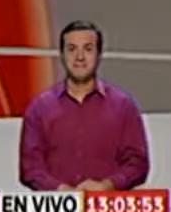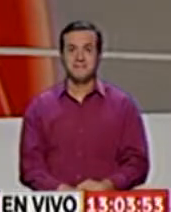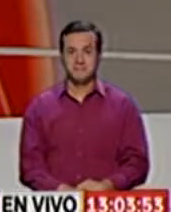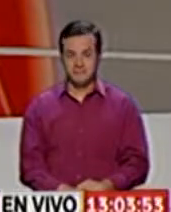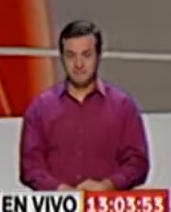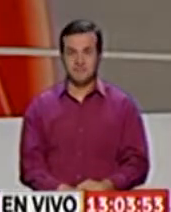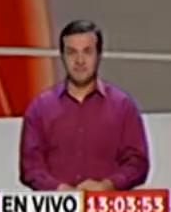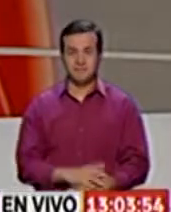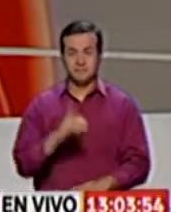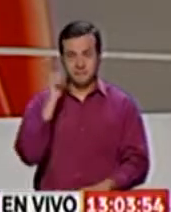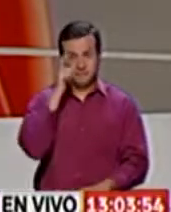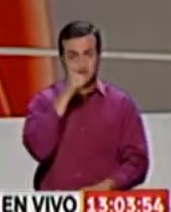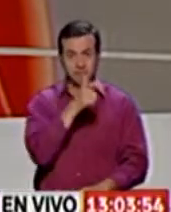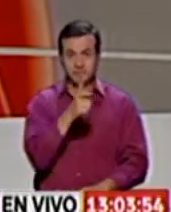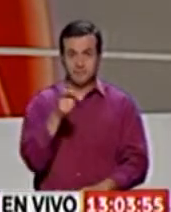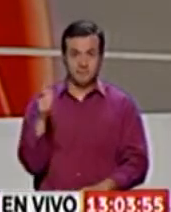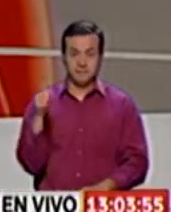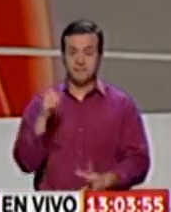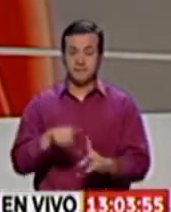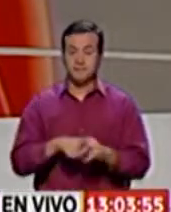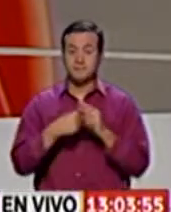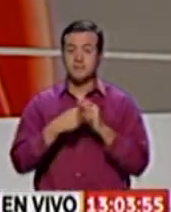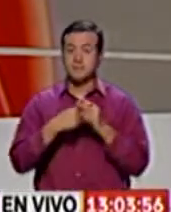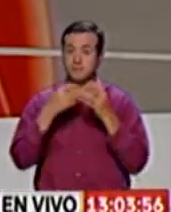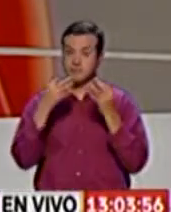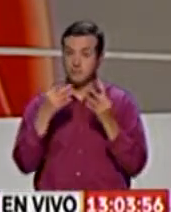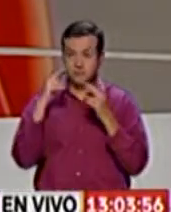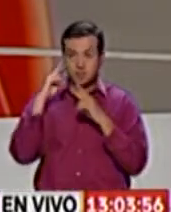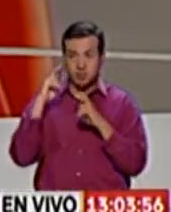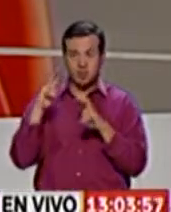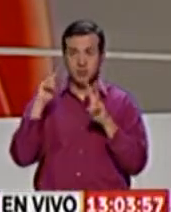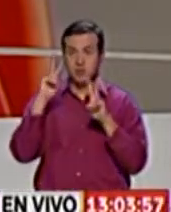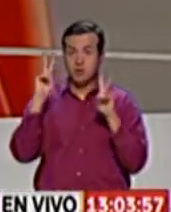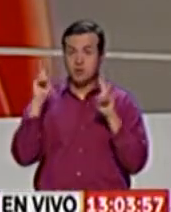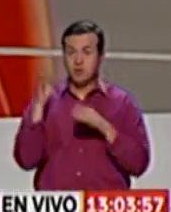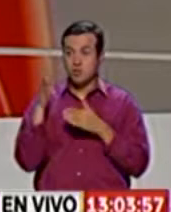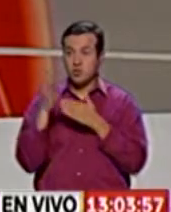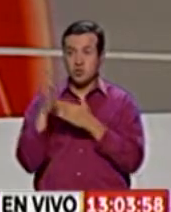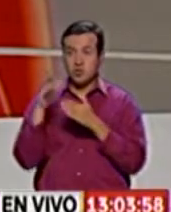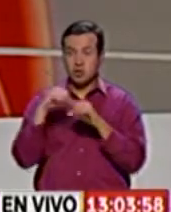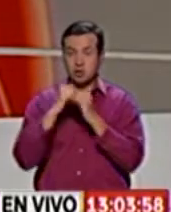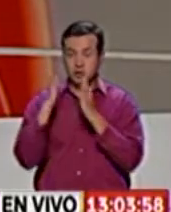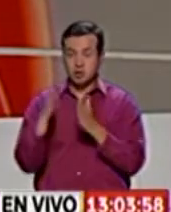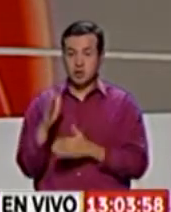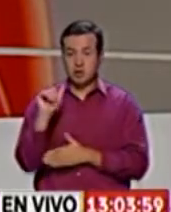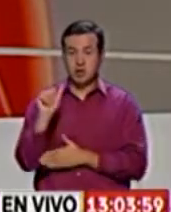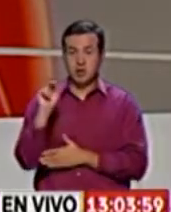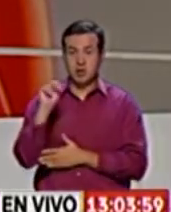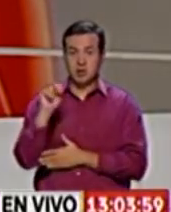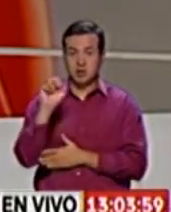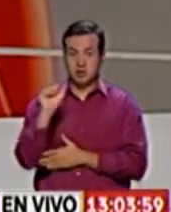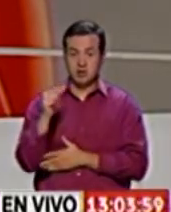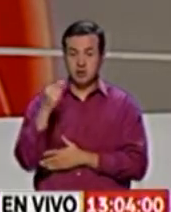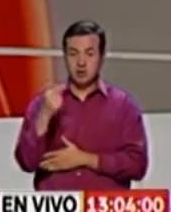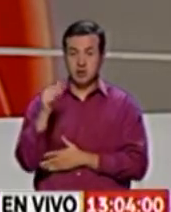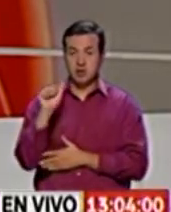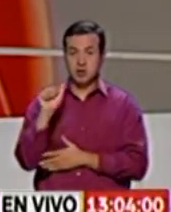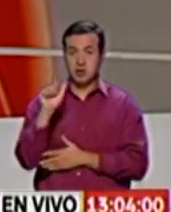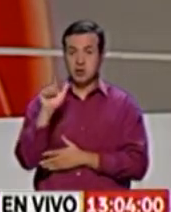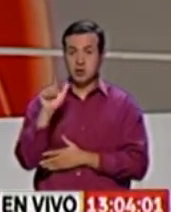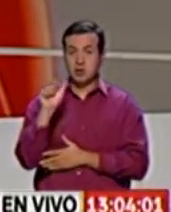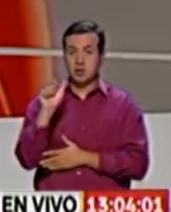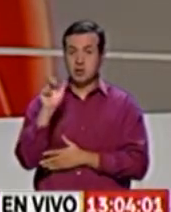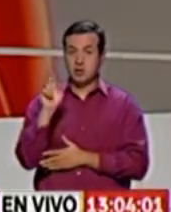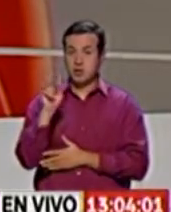En tanto, la Fiscalía General del Estado iniciará formalmente la investigación previa en contra de la asambleísta Ana Galarza. El lunes 11 de febrero, su